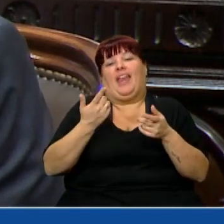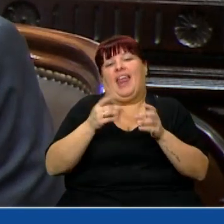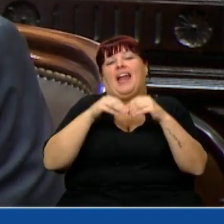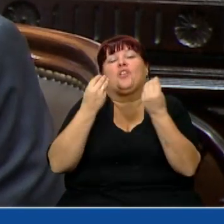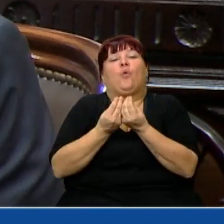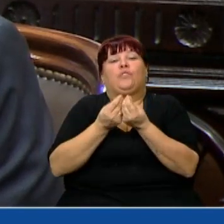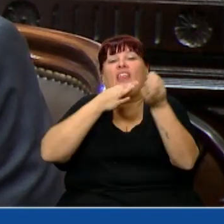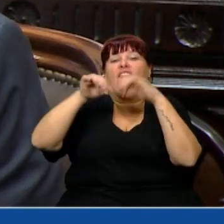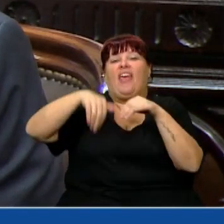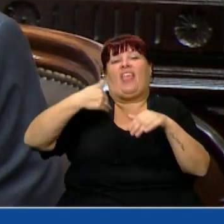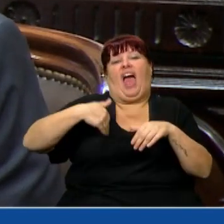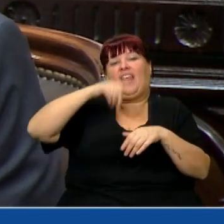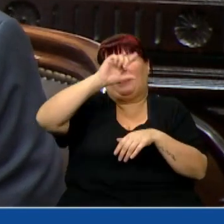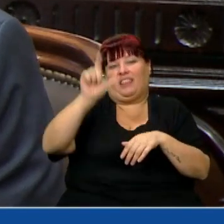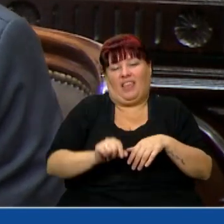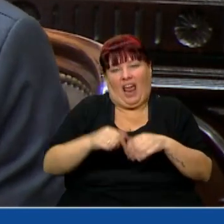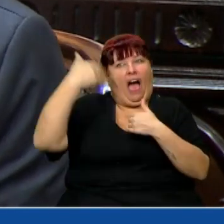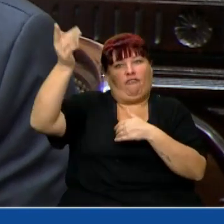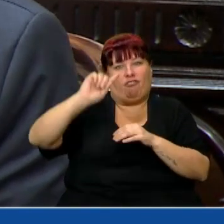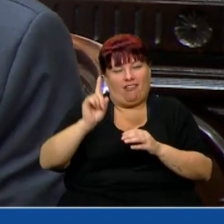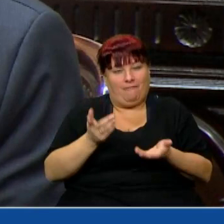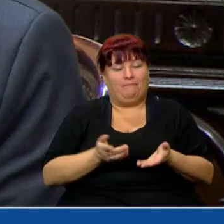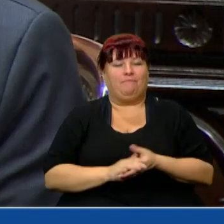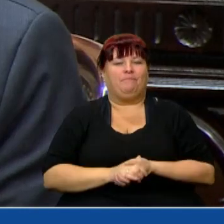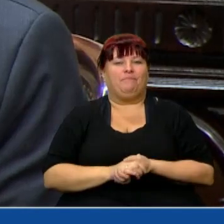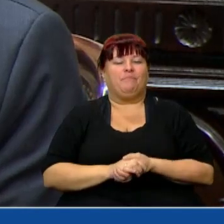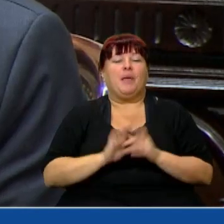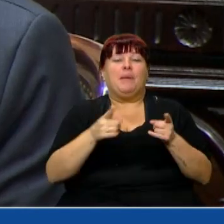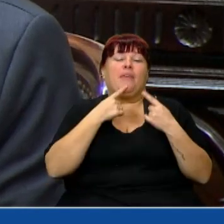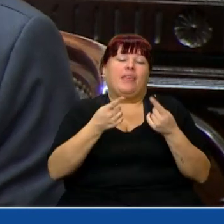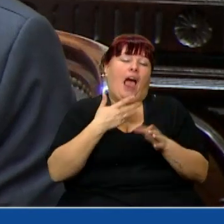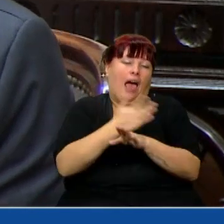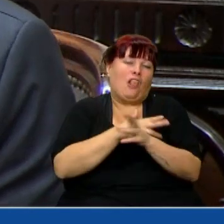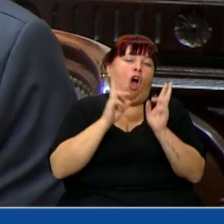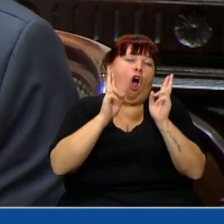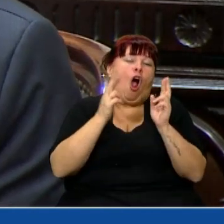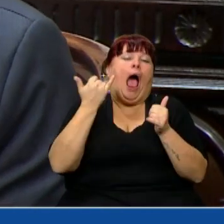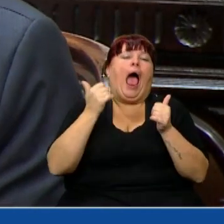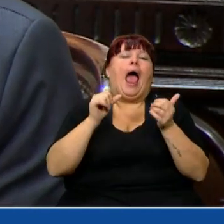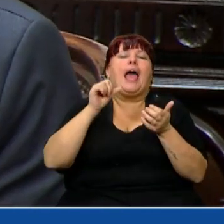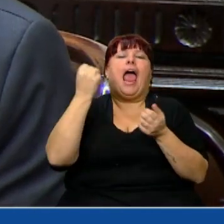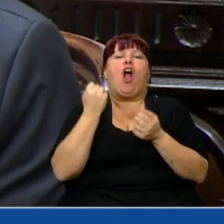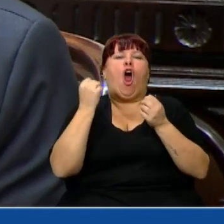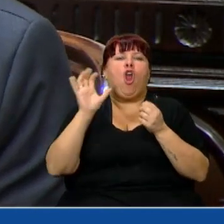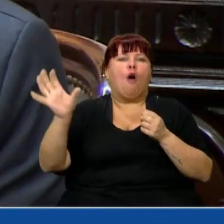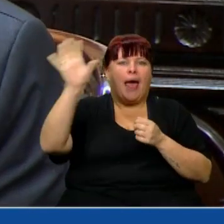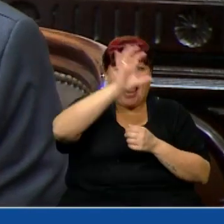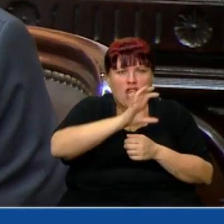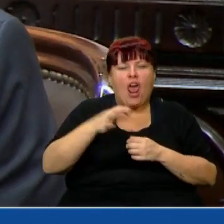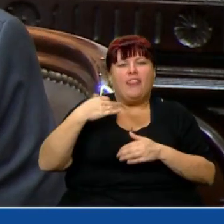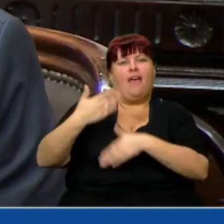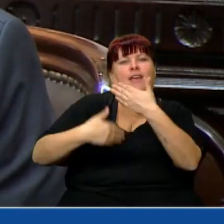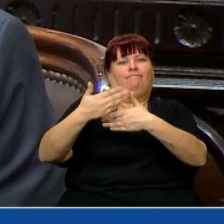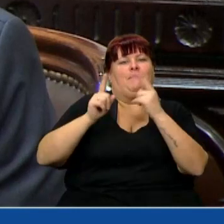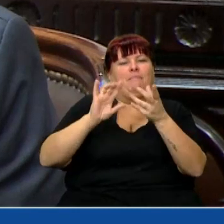resultado de lo que se vende en el mercado interno. Así que realmente, como decía, ojalá, y hay muchas economías regionales que también deberíamos avanzar